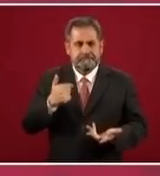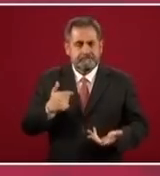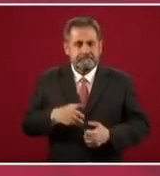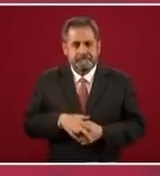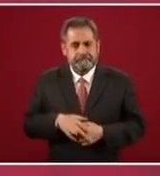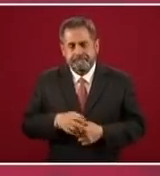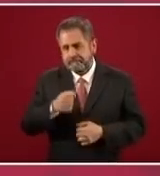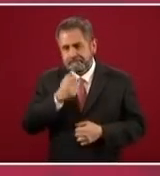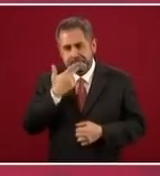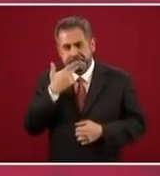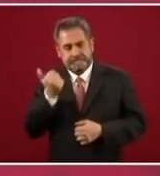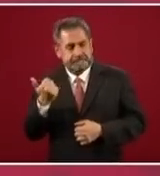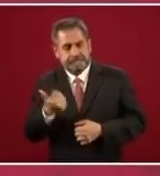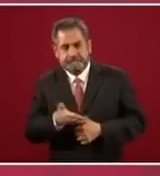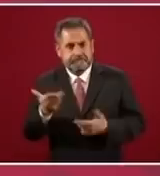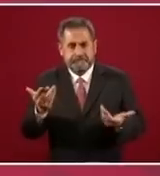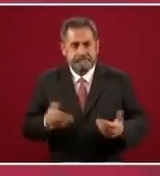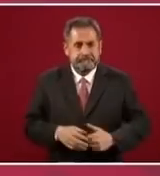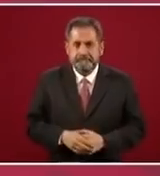caduco